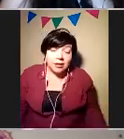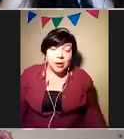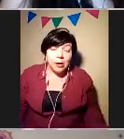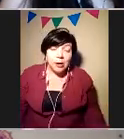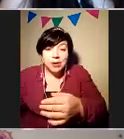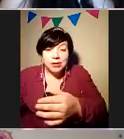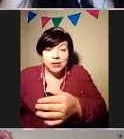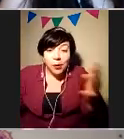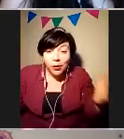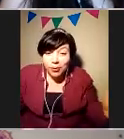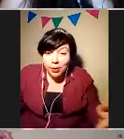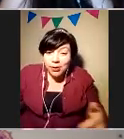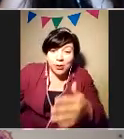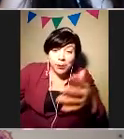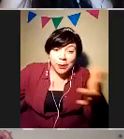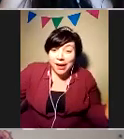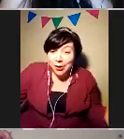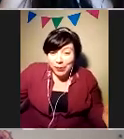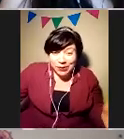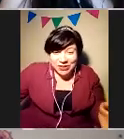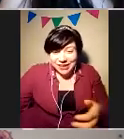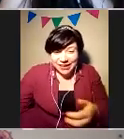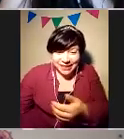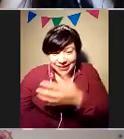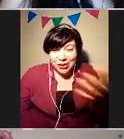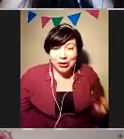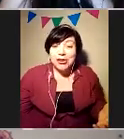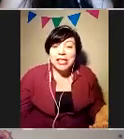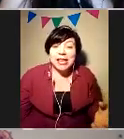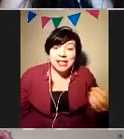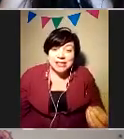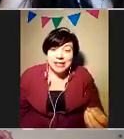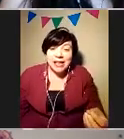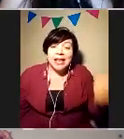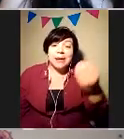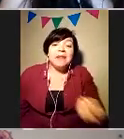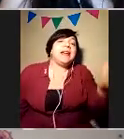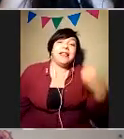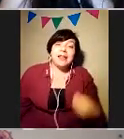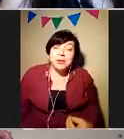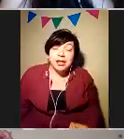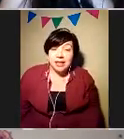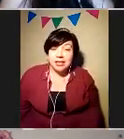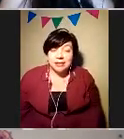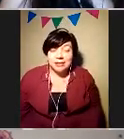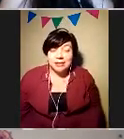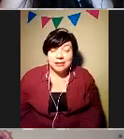hacer otra cosa, dentro de un pantalón puedo hacer un gorro, puedo hacer un banano, puedo hacer otra cosa que necesite y que me vaya a dar